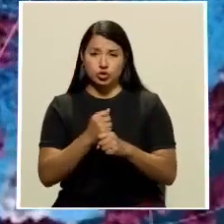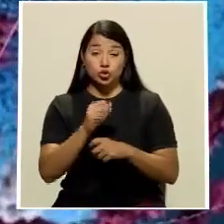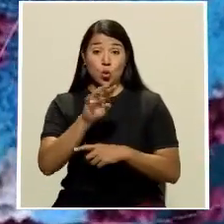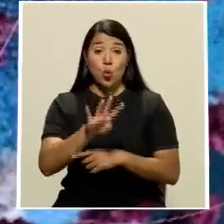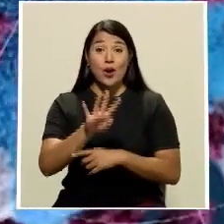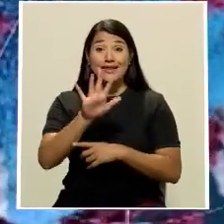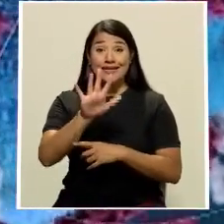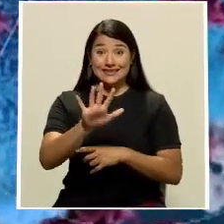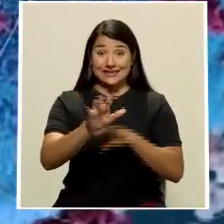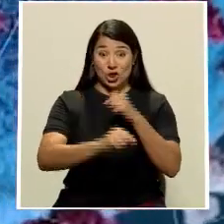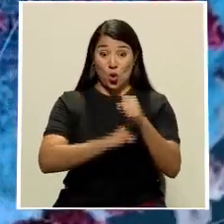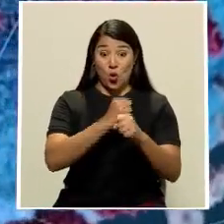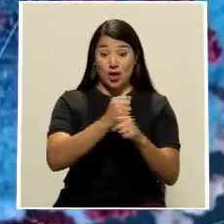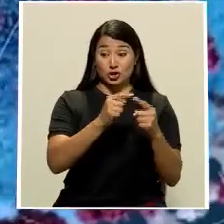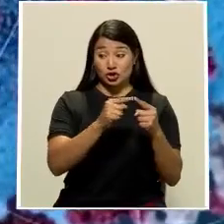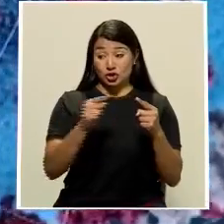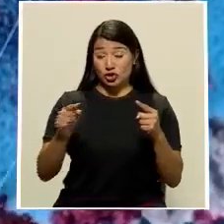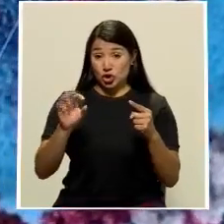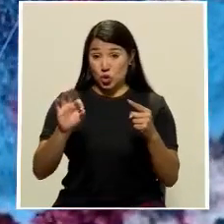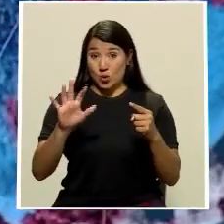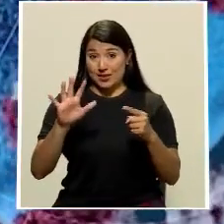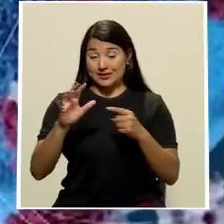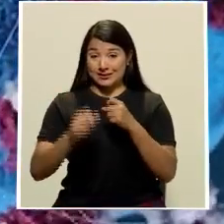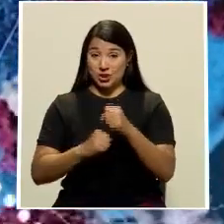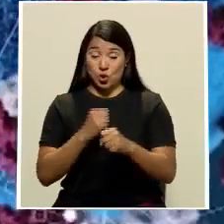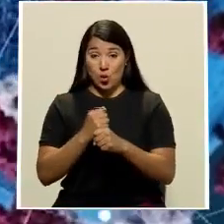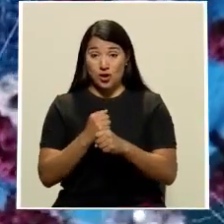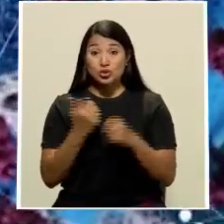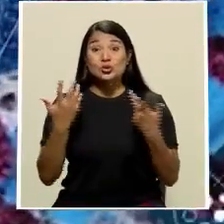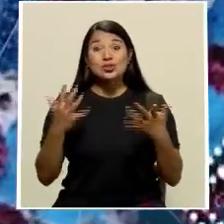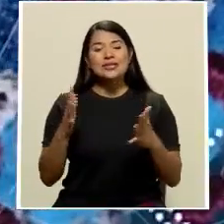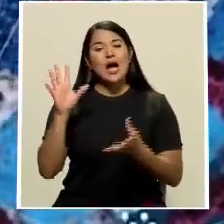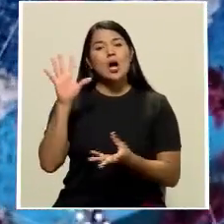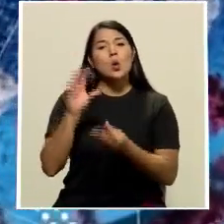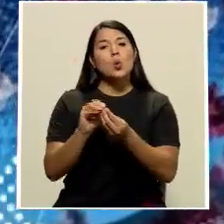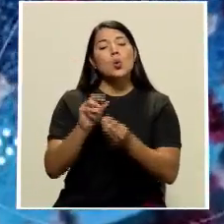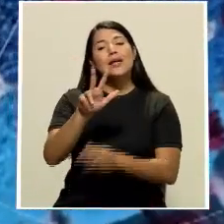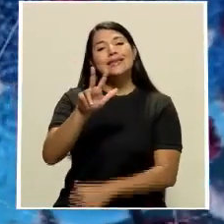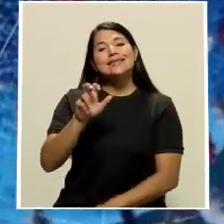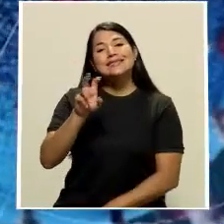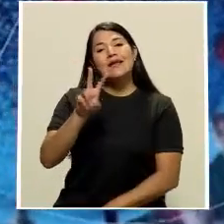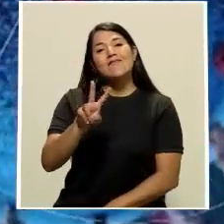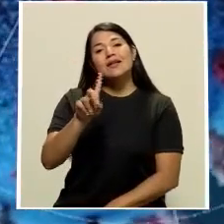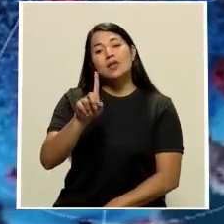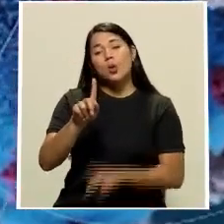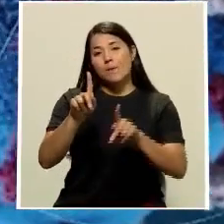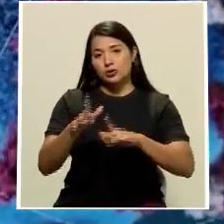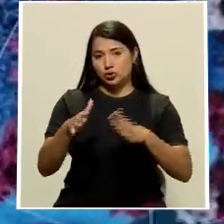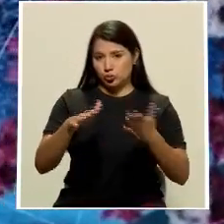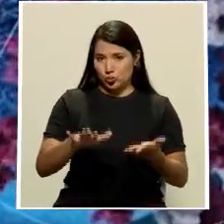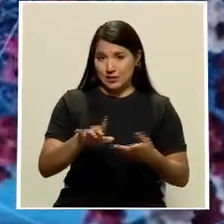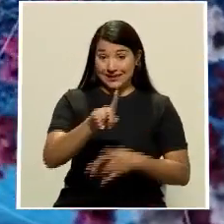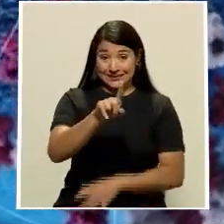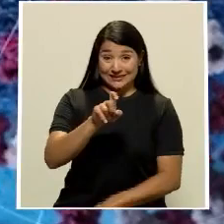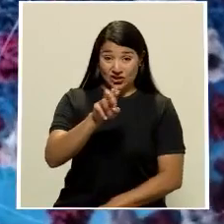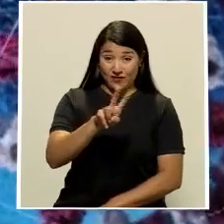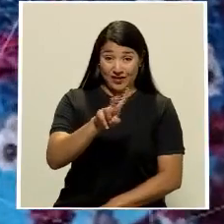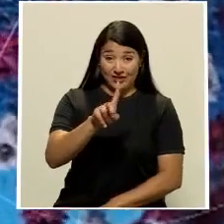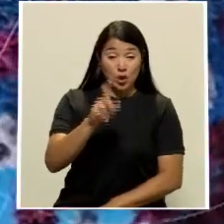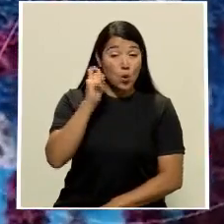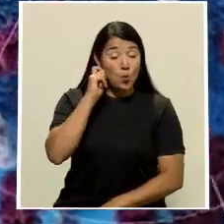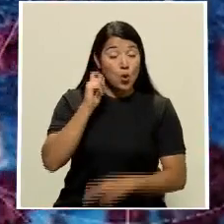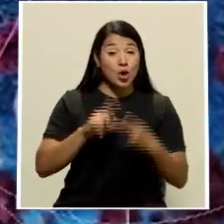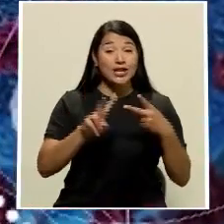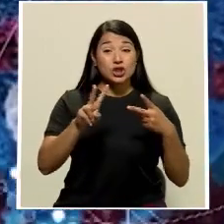de 45 a 95 años. En total se contabilizan 321 fallecidos, 121 mujeres y